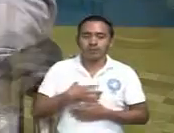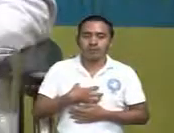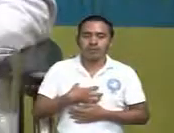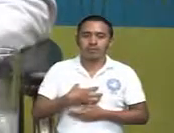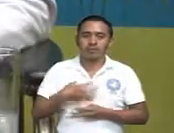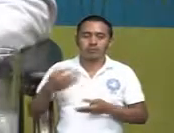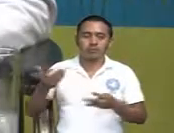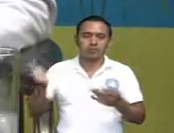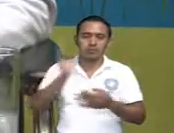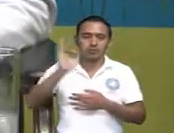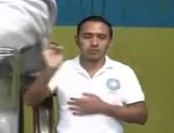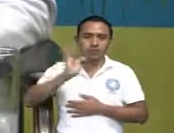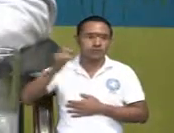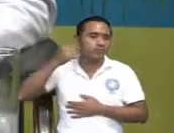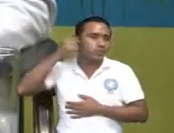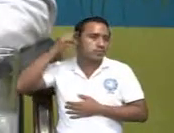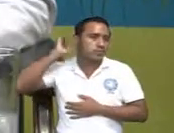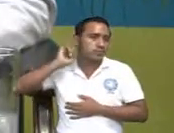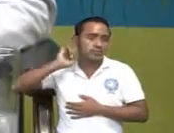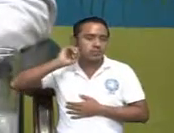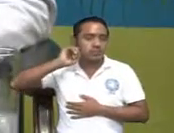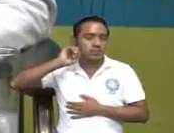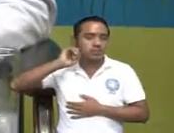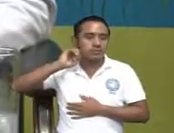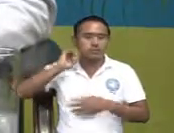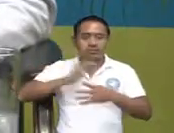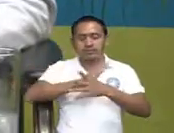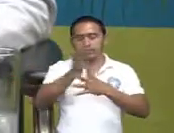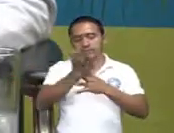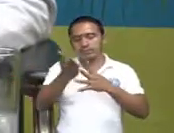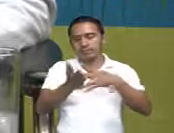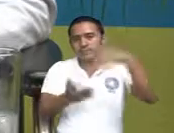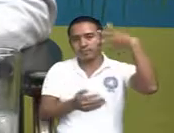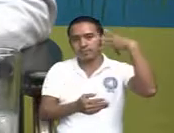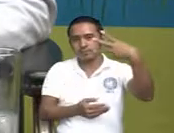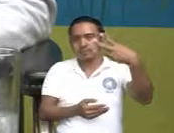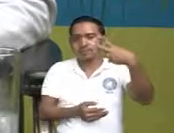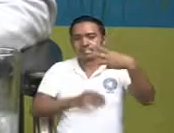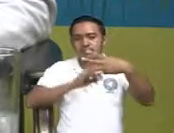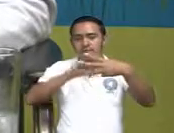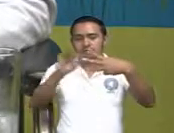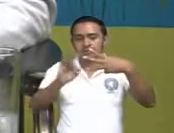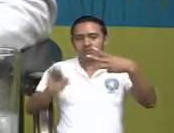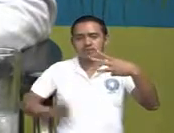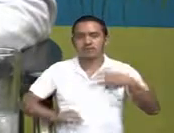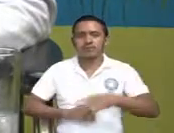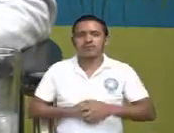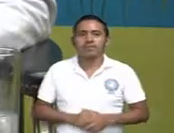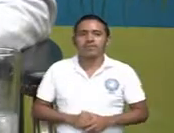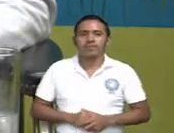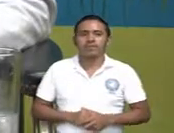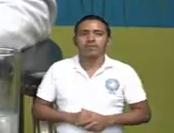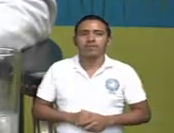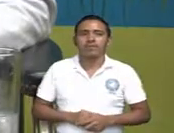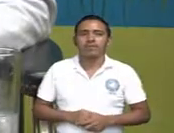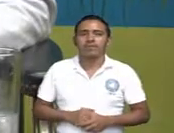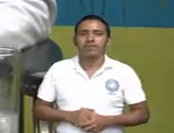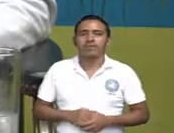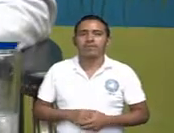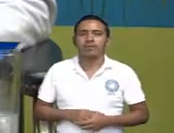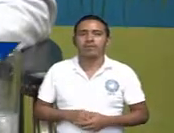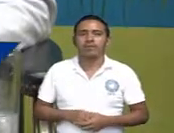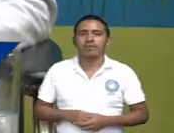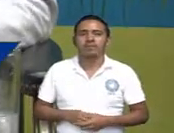la anatomía del oído se divide en tres partes para simplificarlo tenemos que